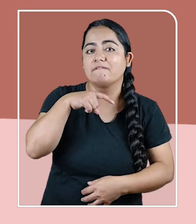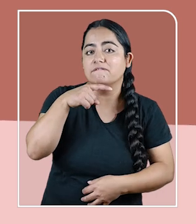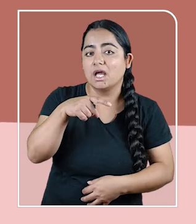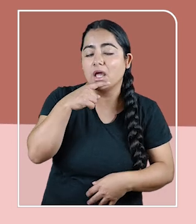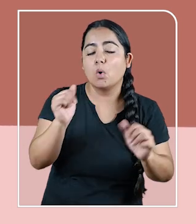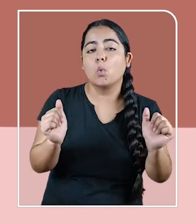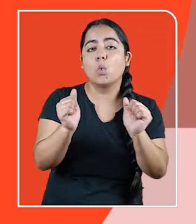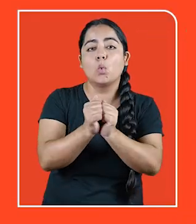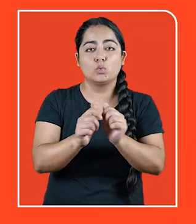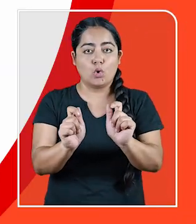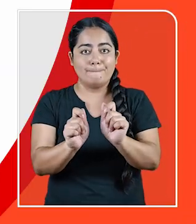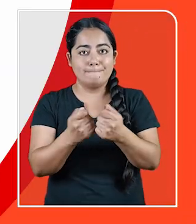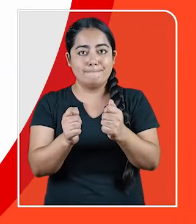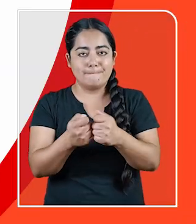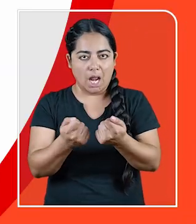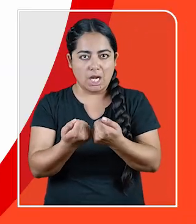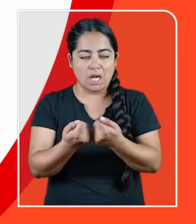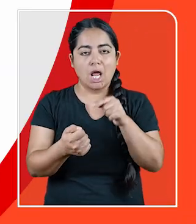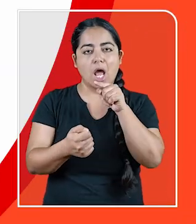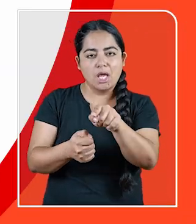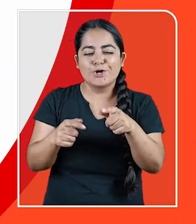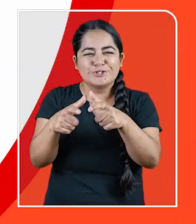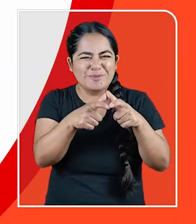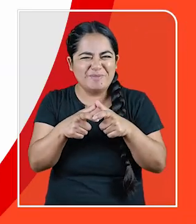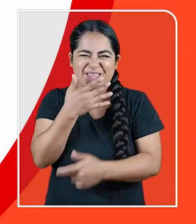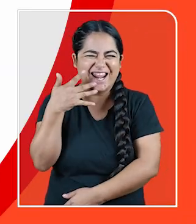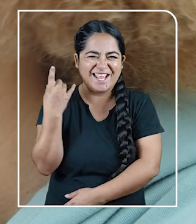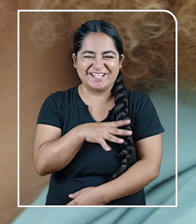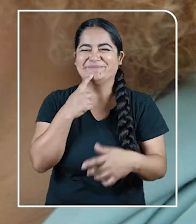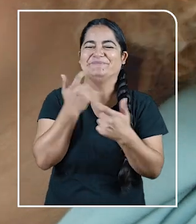cafecito y con pan pelita su papilla.